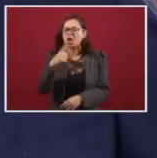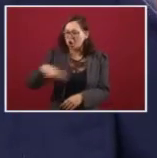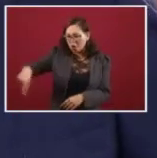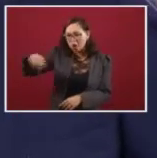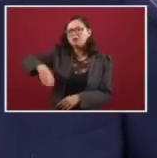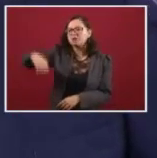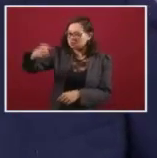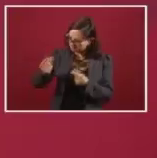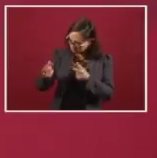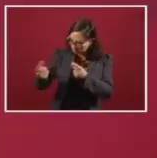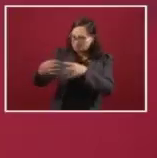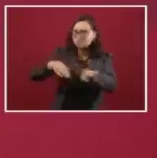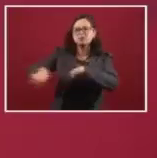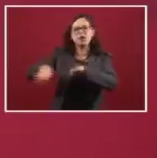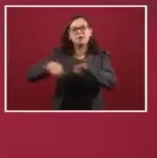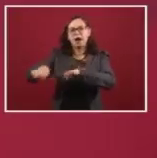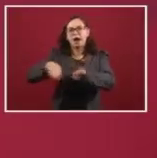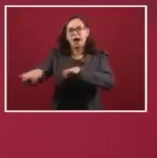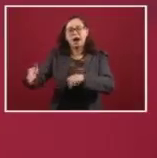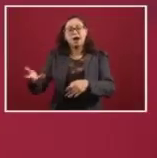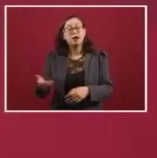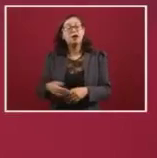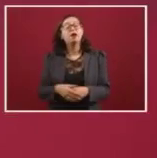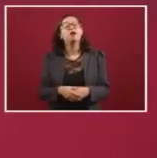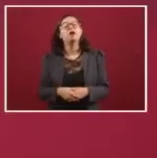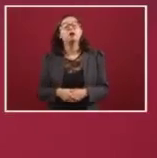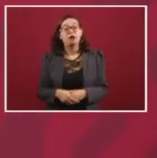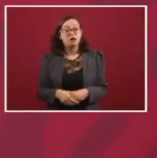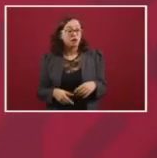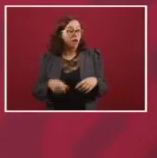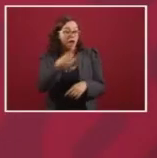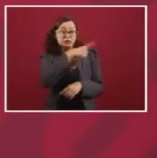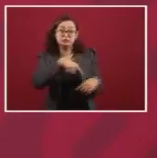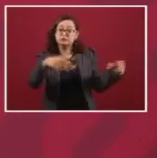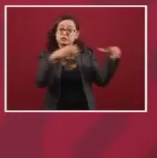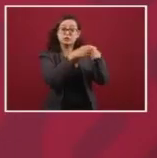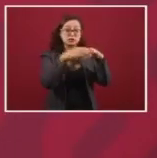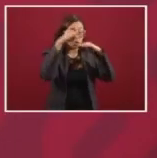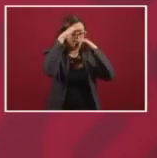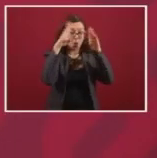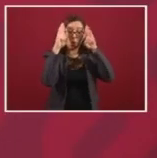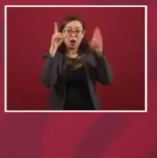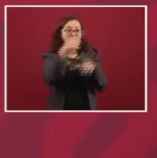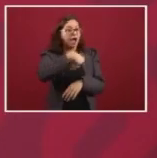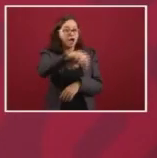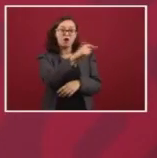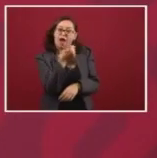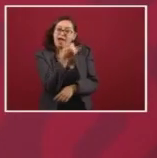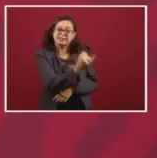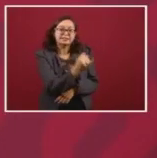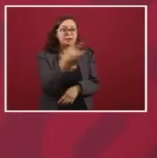adultos mayores. Porque esa es su mentalidad. Así son los conservadores.